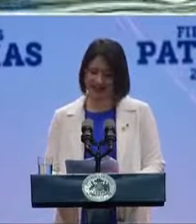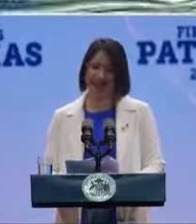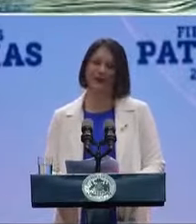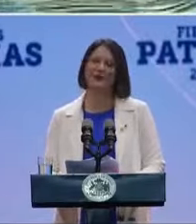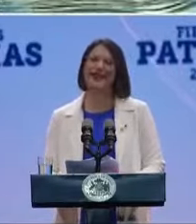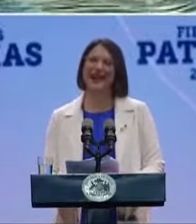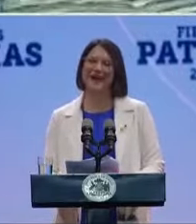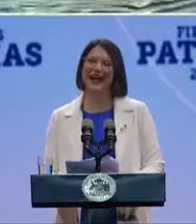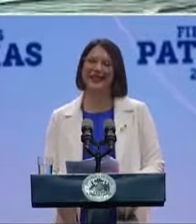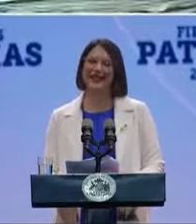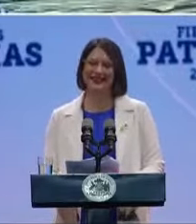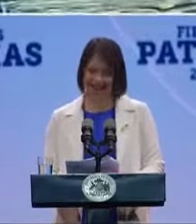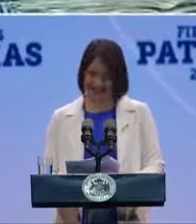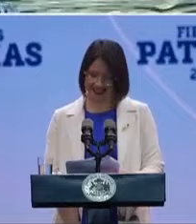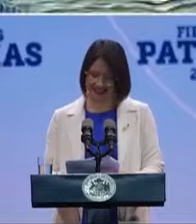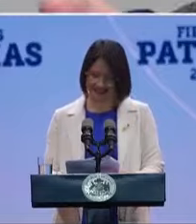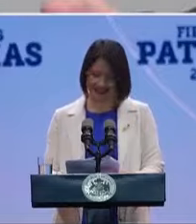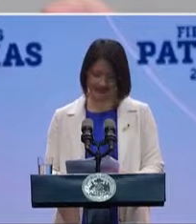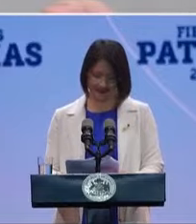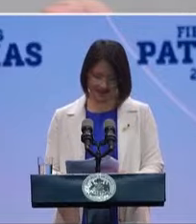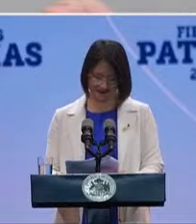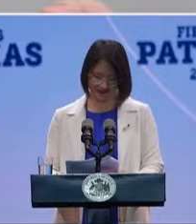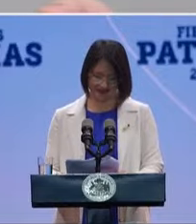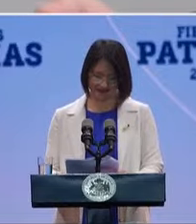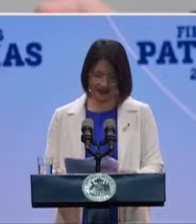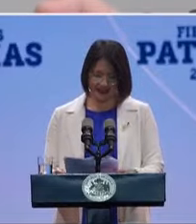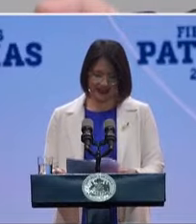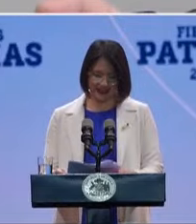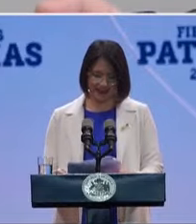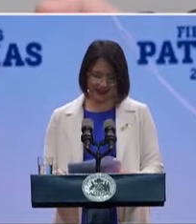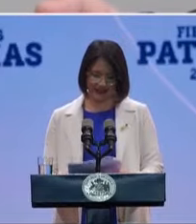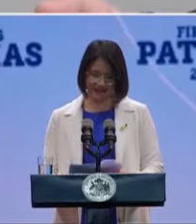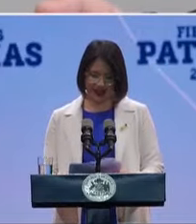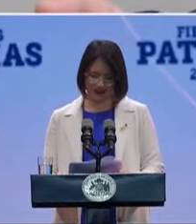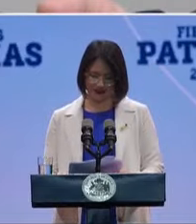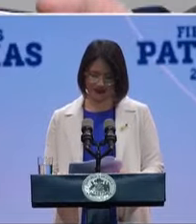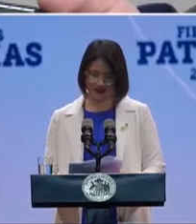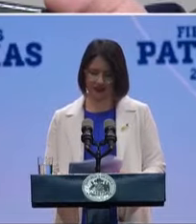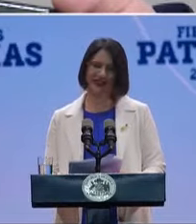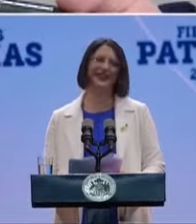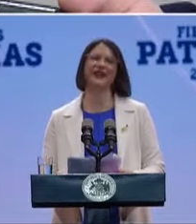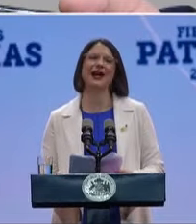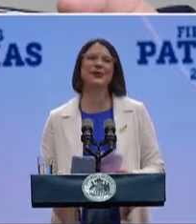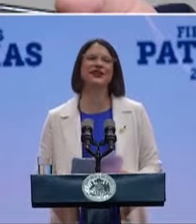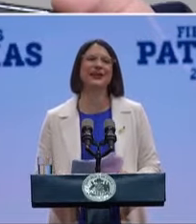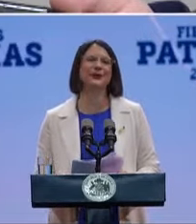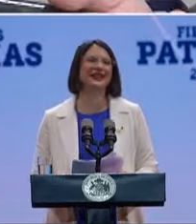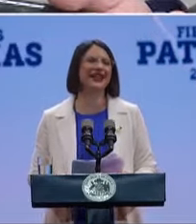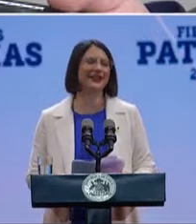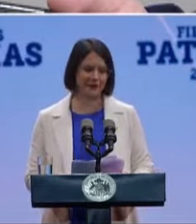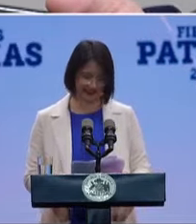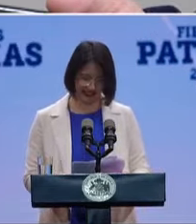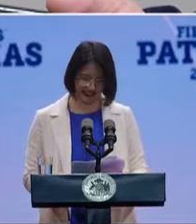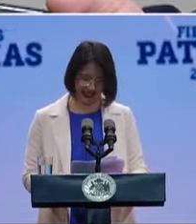de los teléfonos de los sujetos los ubica precisamente en los domicilios de las 2 imputadas, en una reunión que